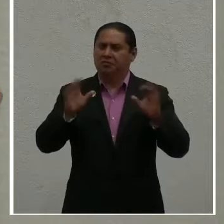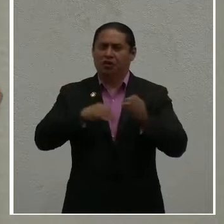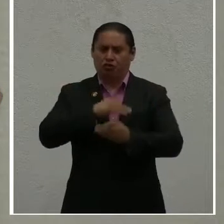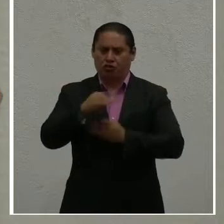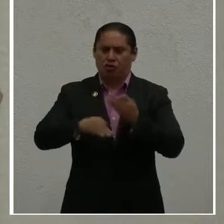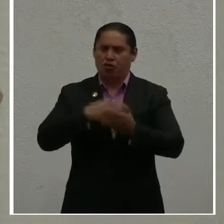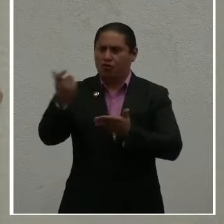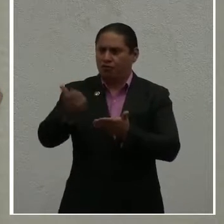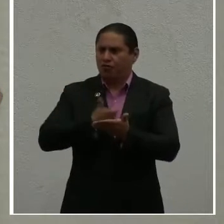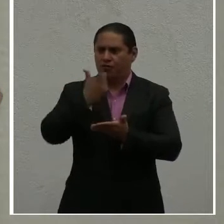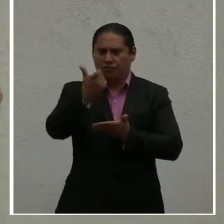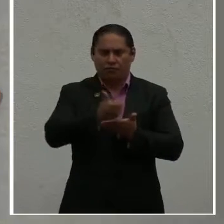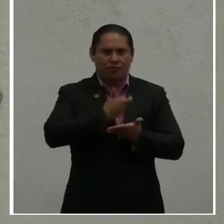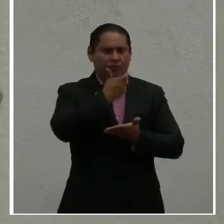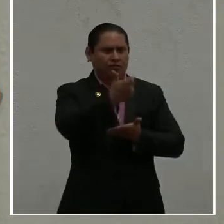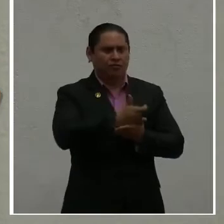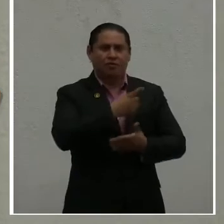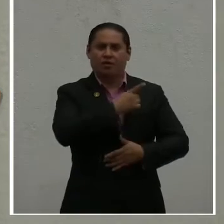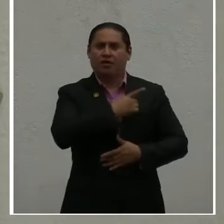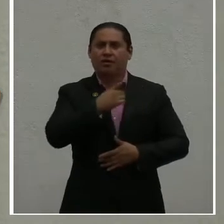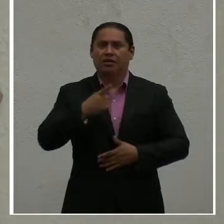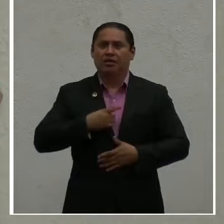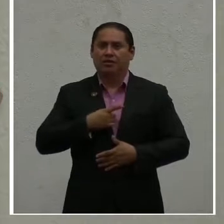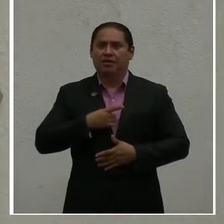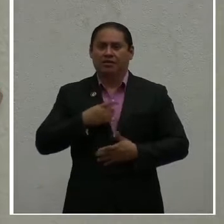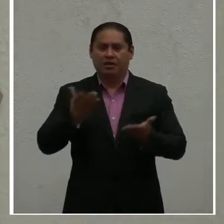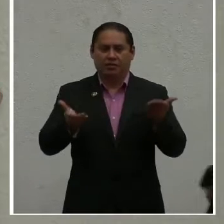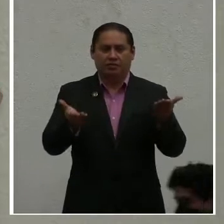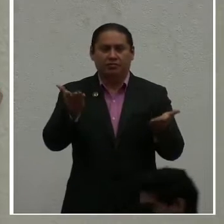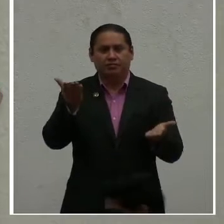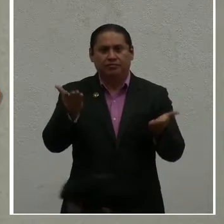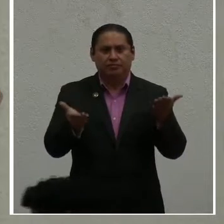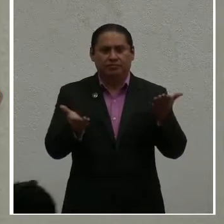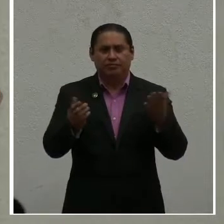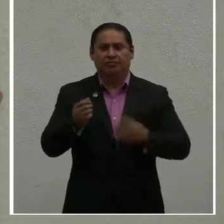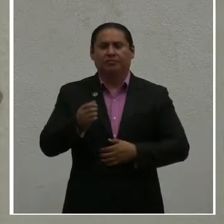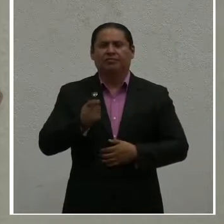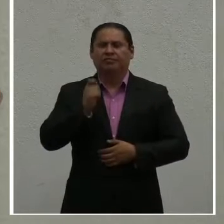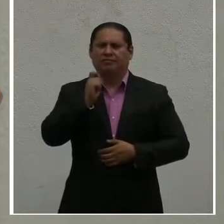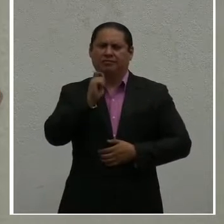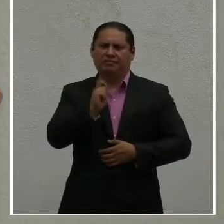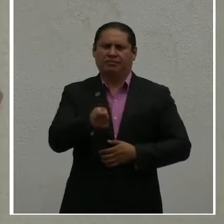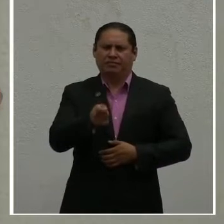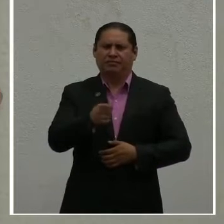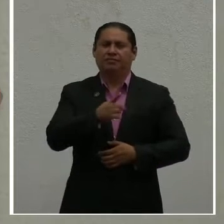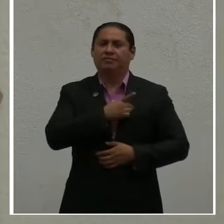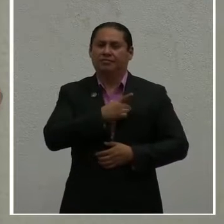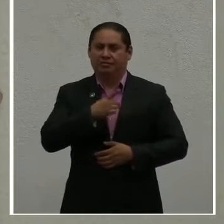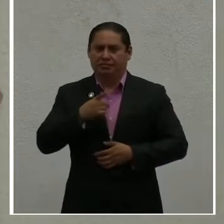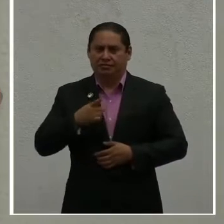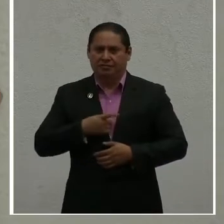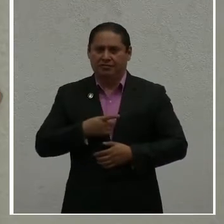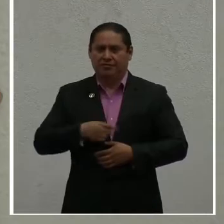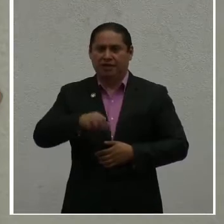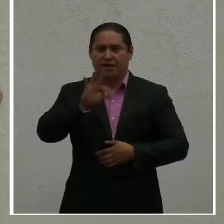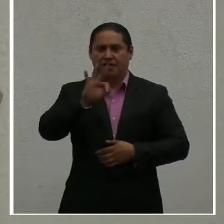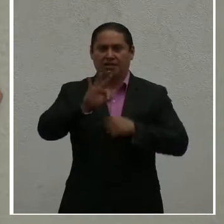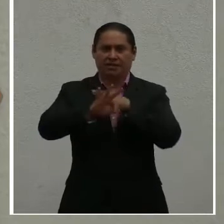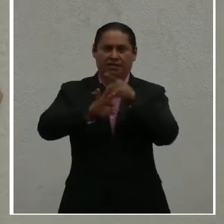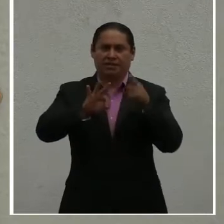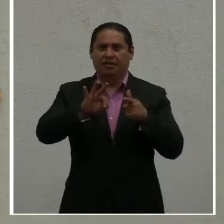contribuciones deben ser proporcionales, lo que significa que deben reunir tres